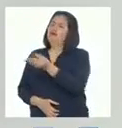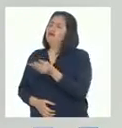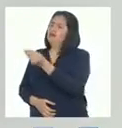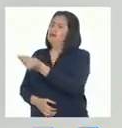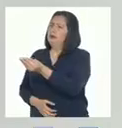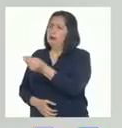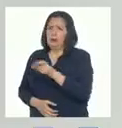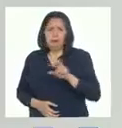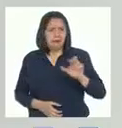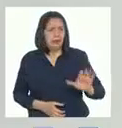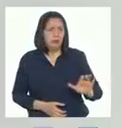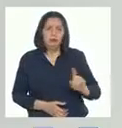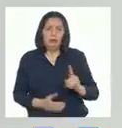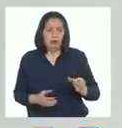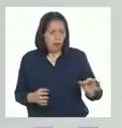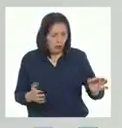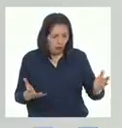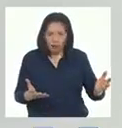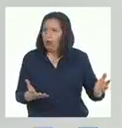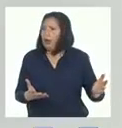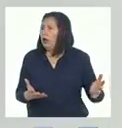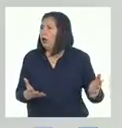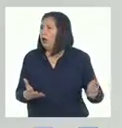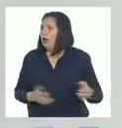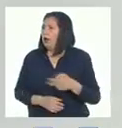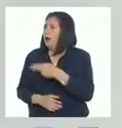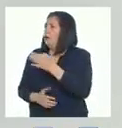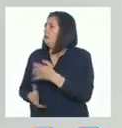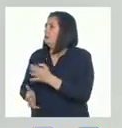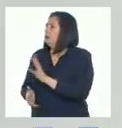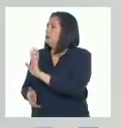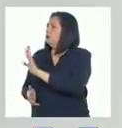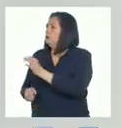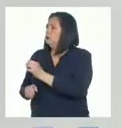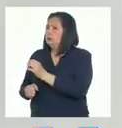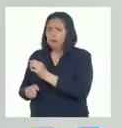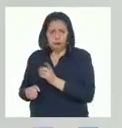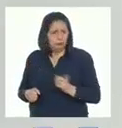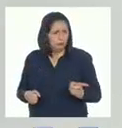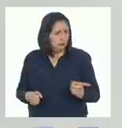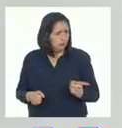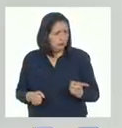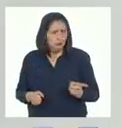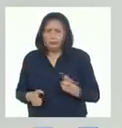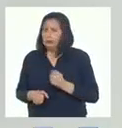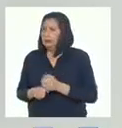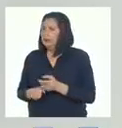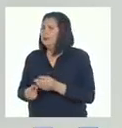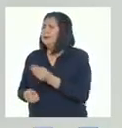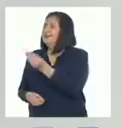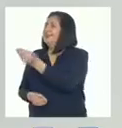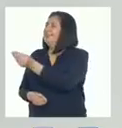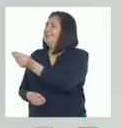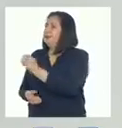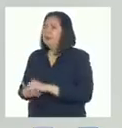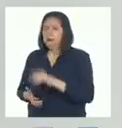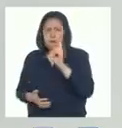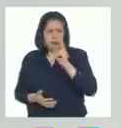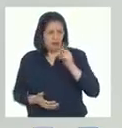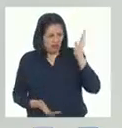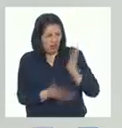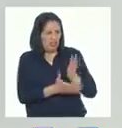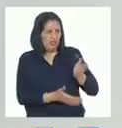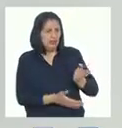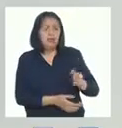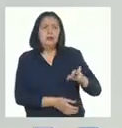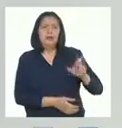trabajos menos Paco. Humberto hace pasar el trabajo de Paco como suyo. El profesor sanciona a